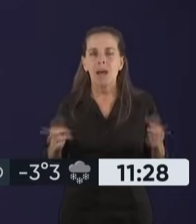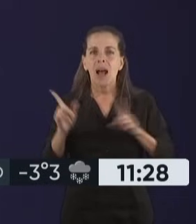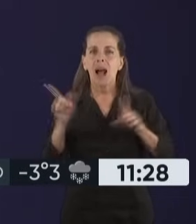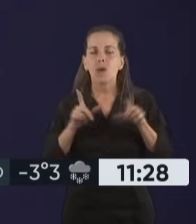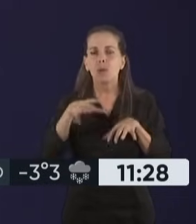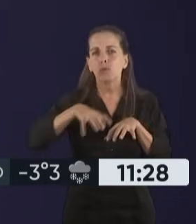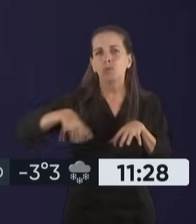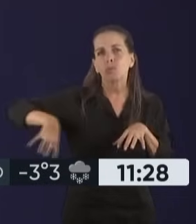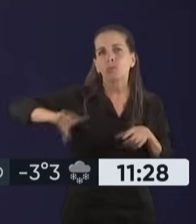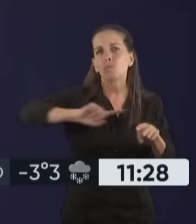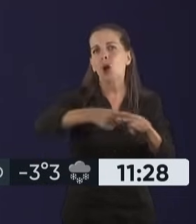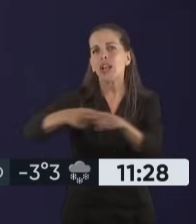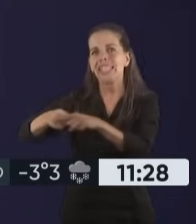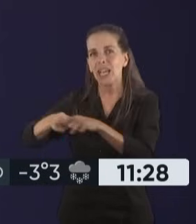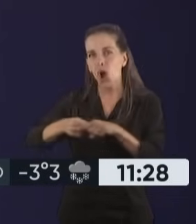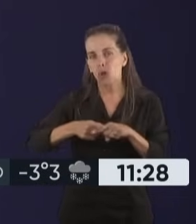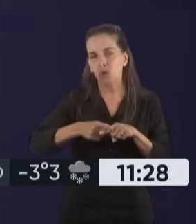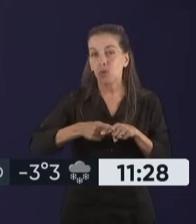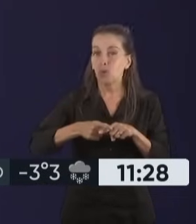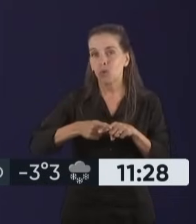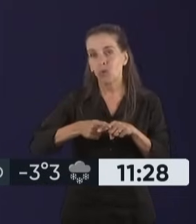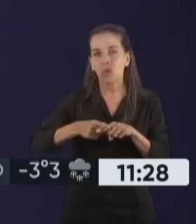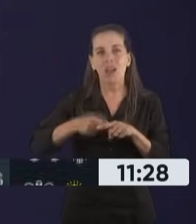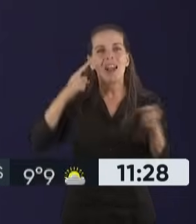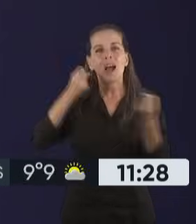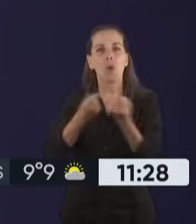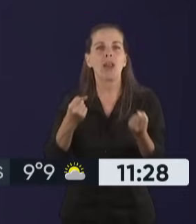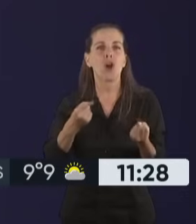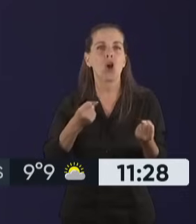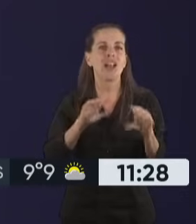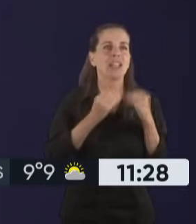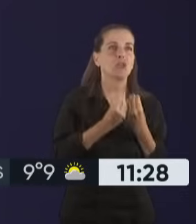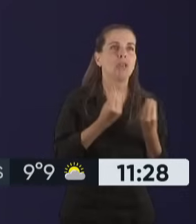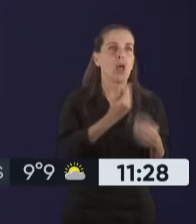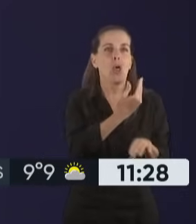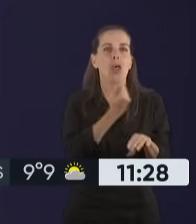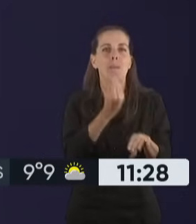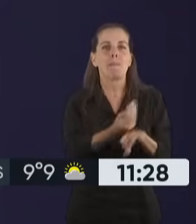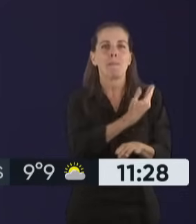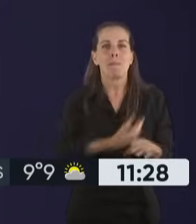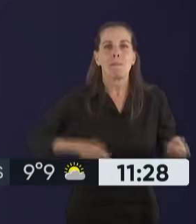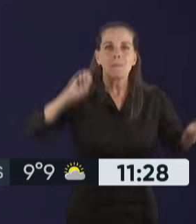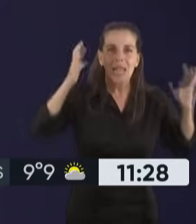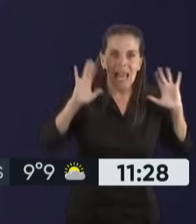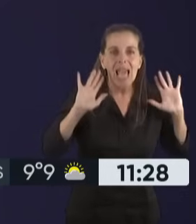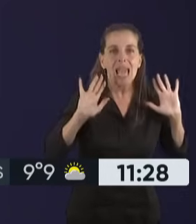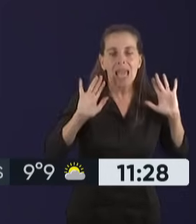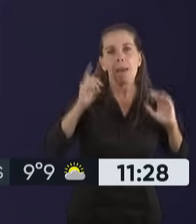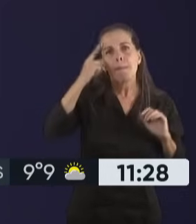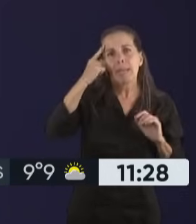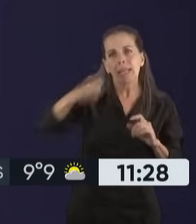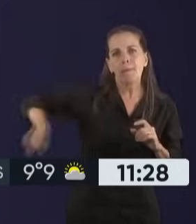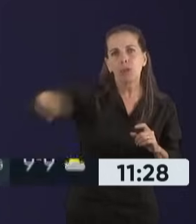la política no iba a entender el resultado electoral. Pensamos que lo iban a entender de una manera mucho más